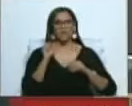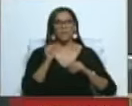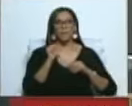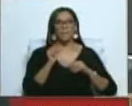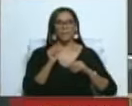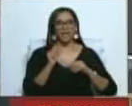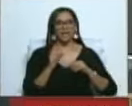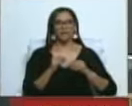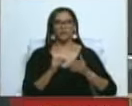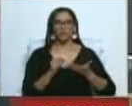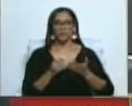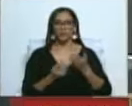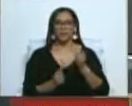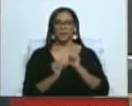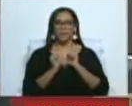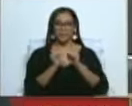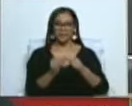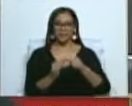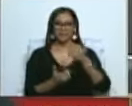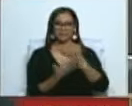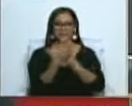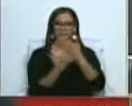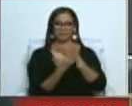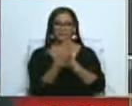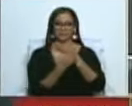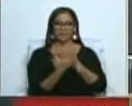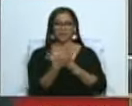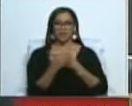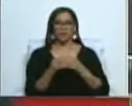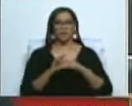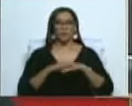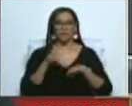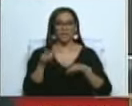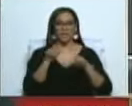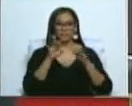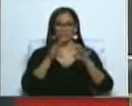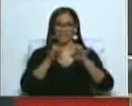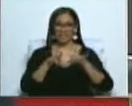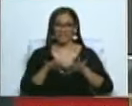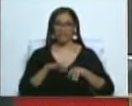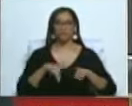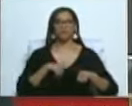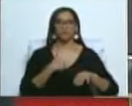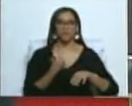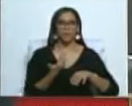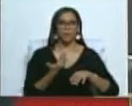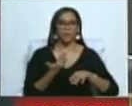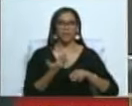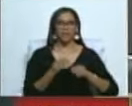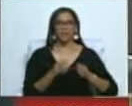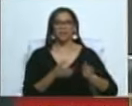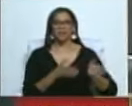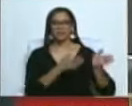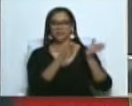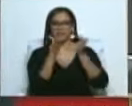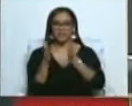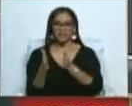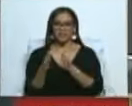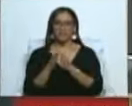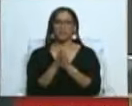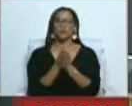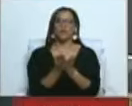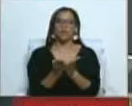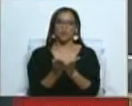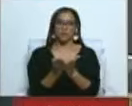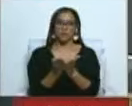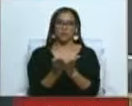imprenta, cuando aparece la imprenta. Porque entonces eso escrito se puede trasladar en un libro